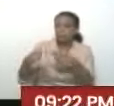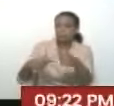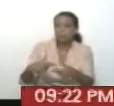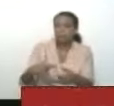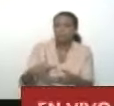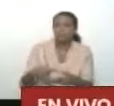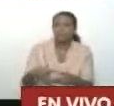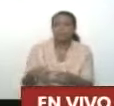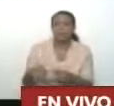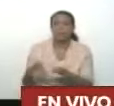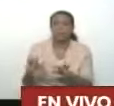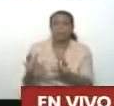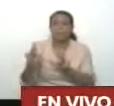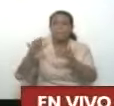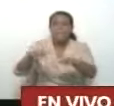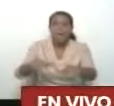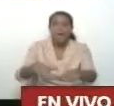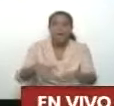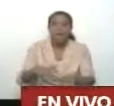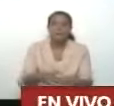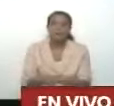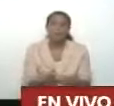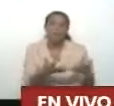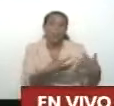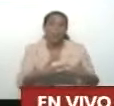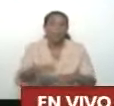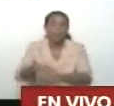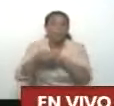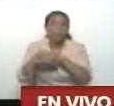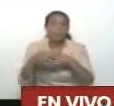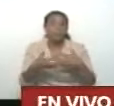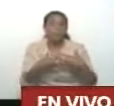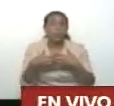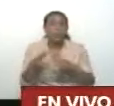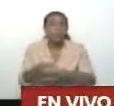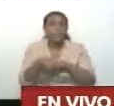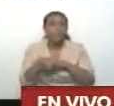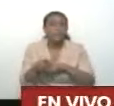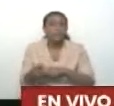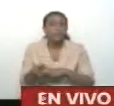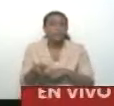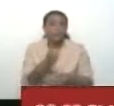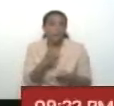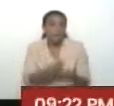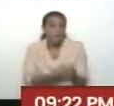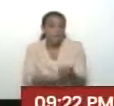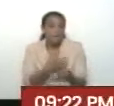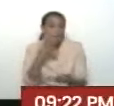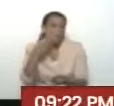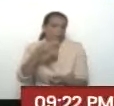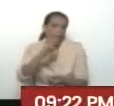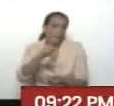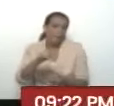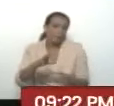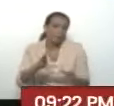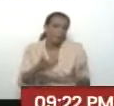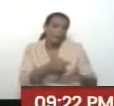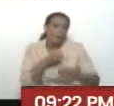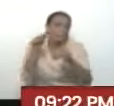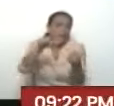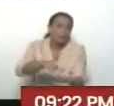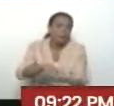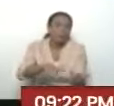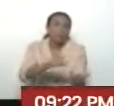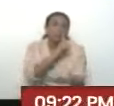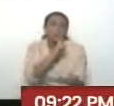de Franco, estuvo de inmigrante en Inglaterra. Y mi hermano mayor, que se llama Enrique, nosotros le llamamos Henry porque se bautizó con